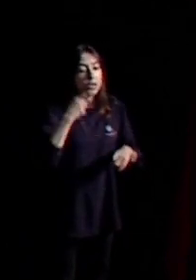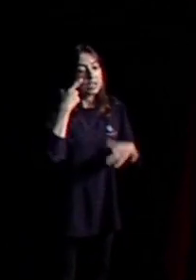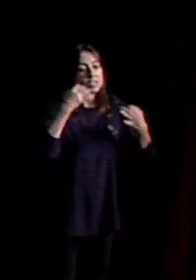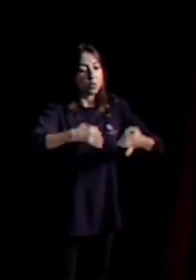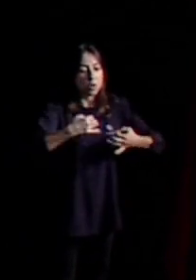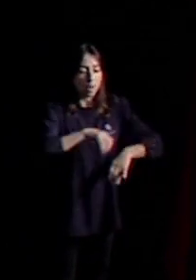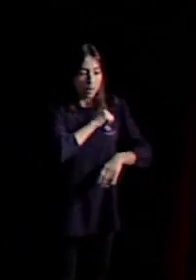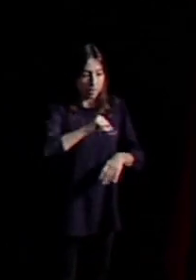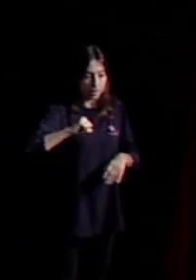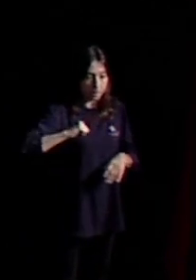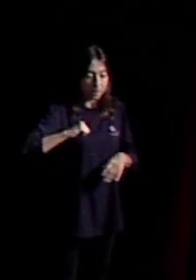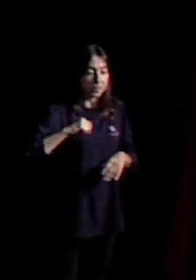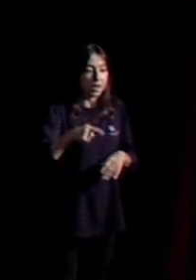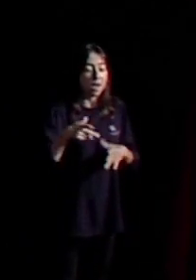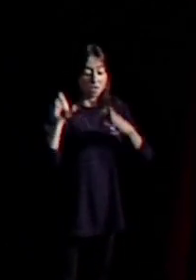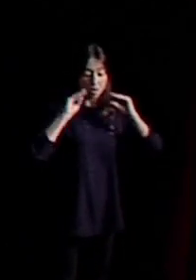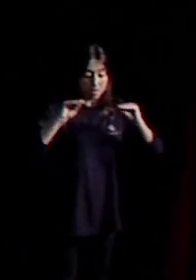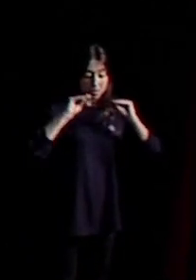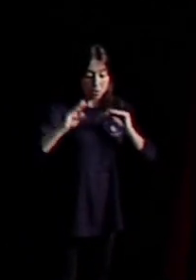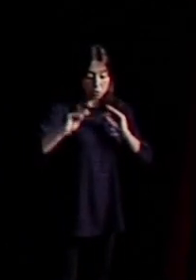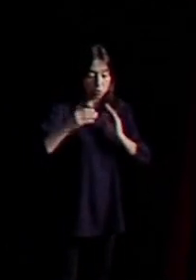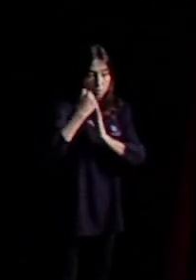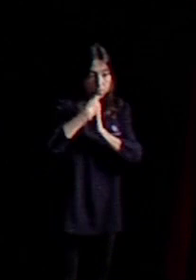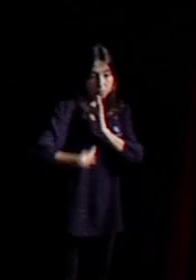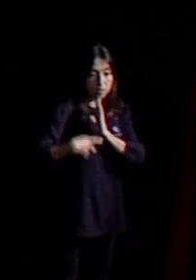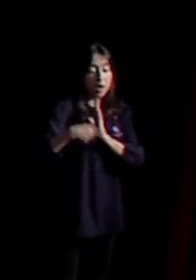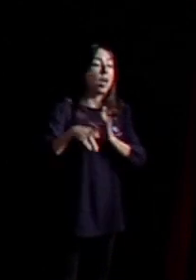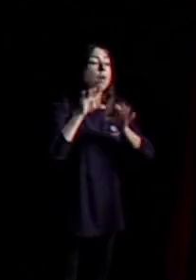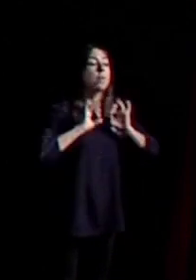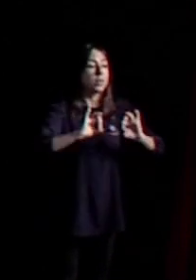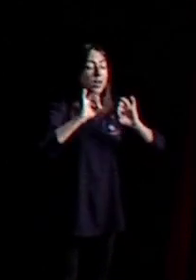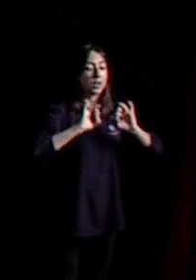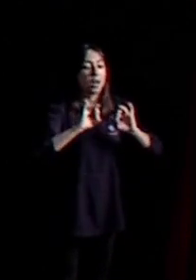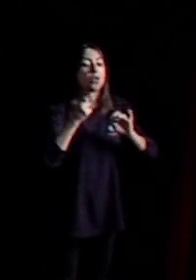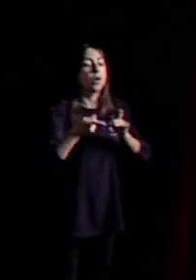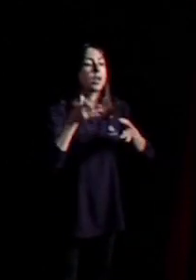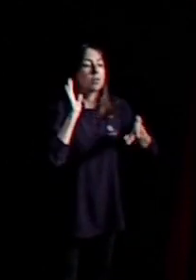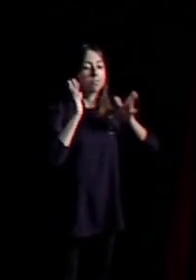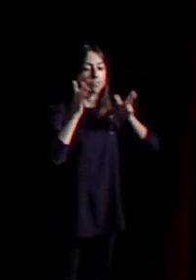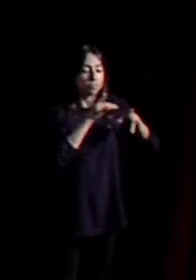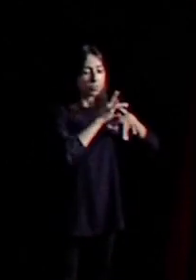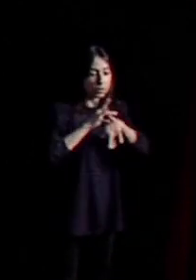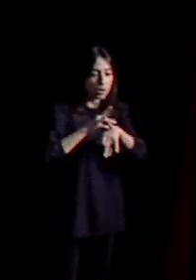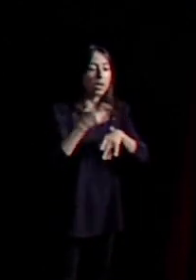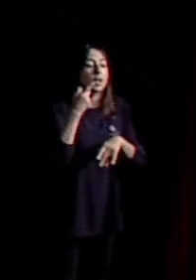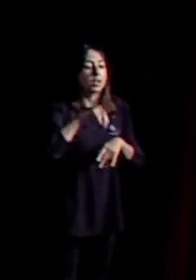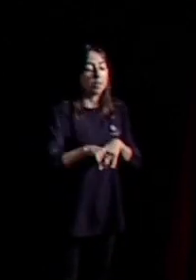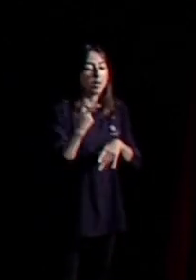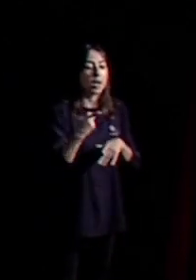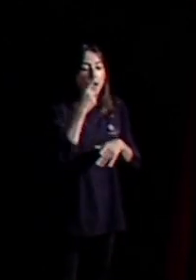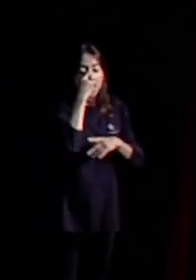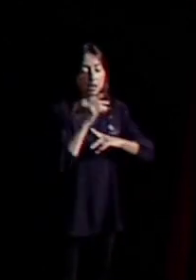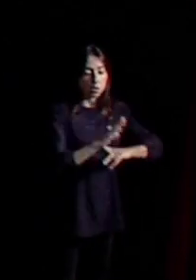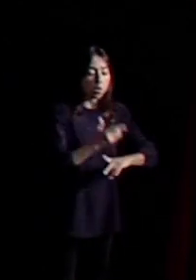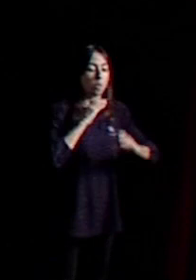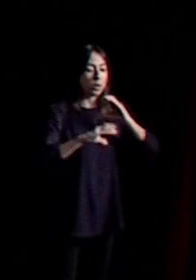Privada. Entre sus formaciones también se ha especializado en coaching y habilidades comunicativas, seguridad